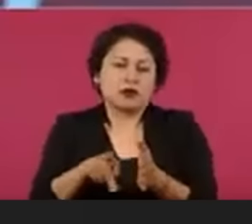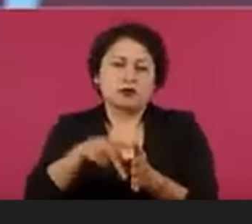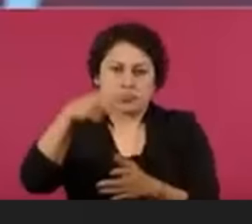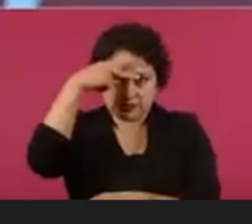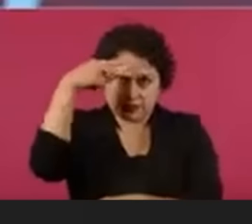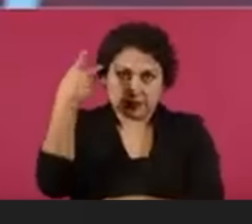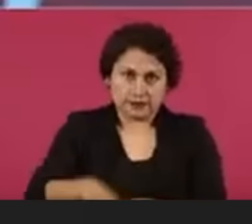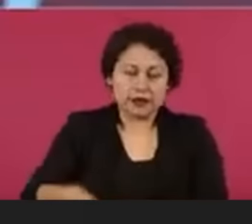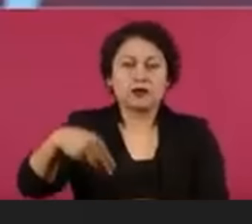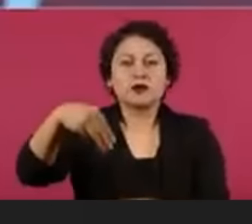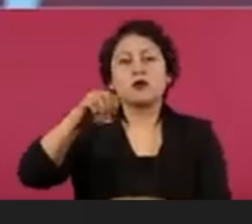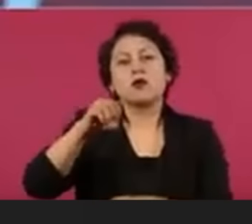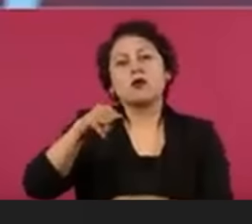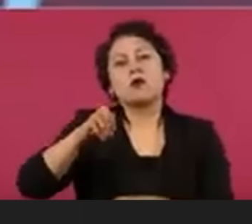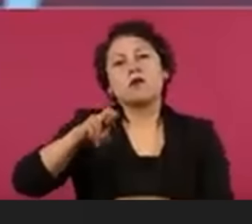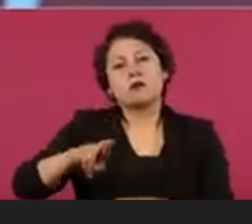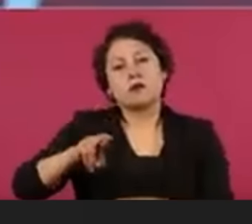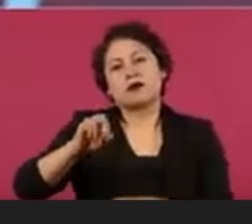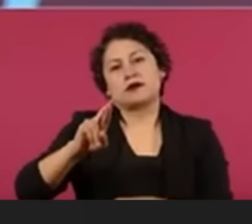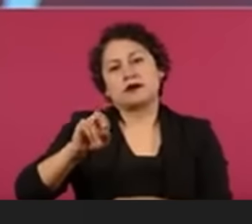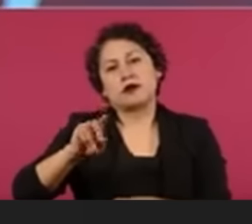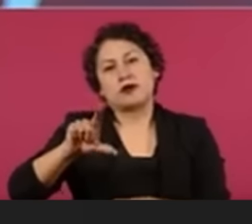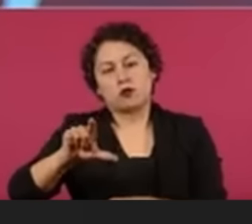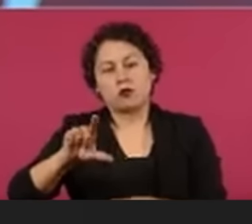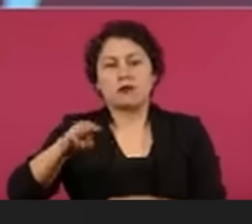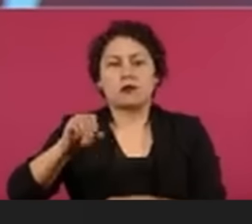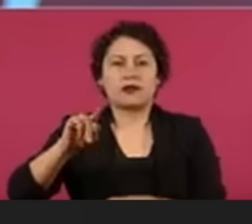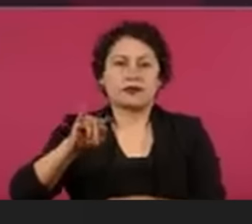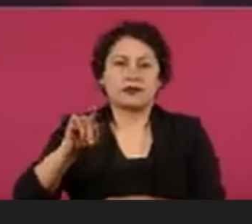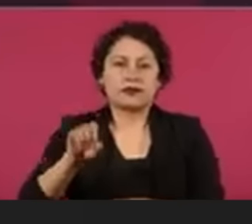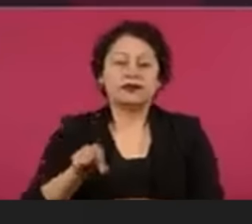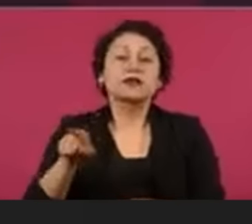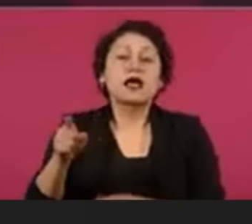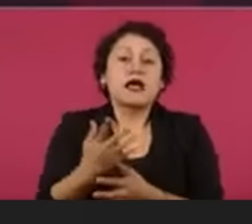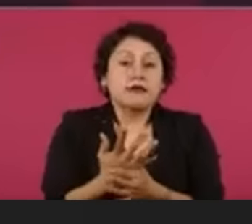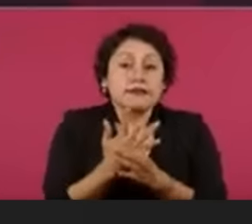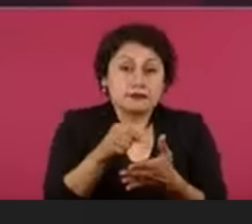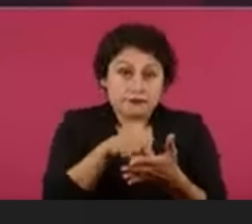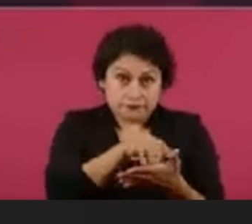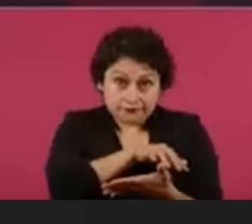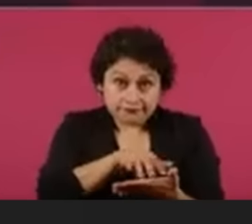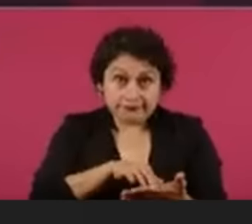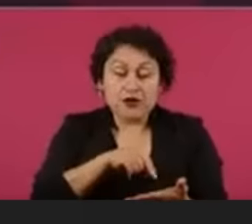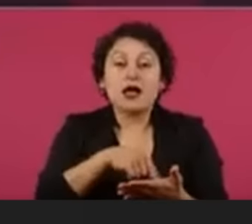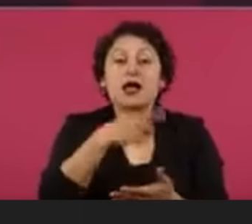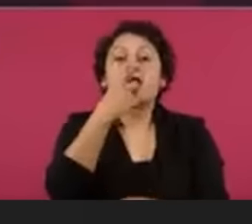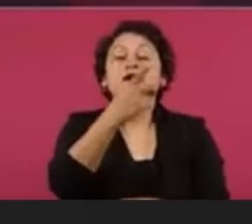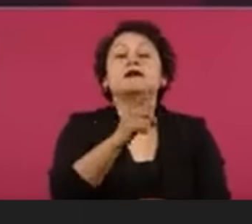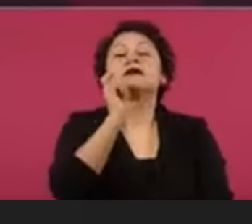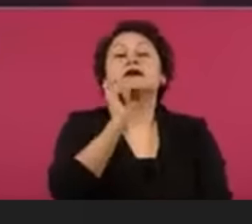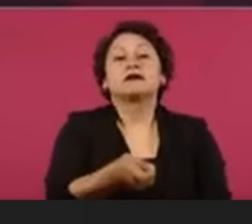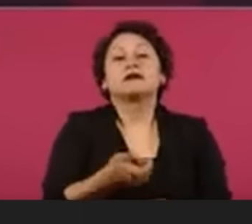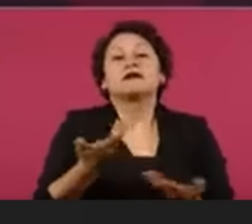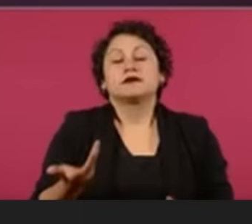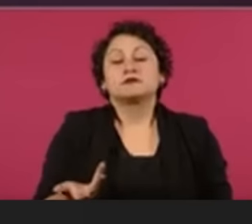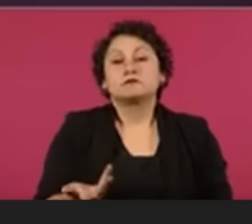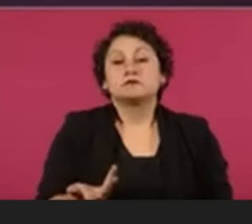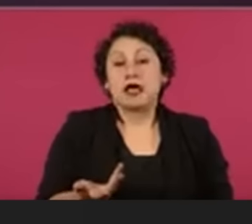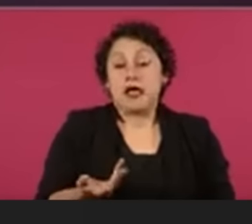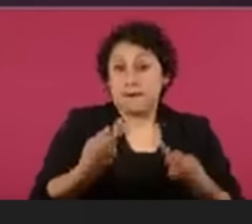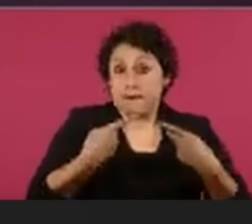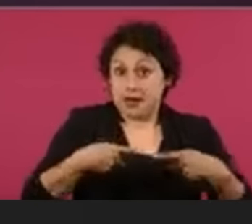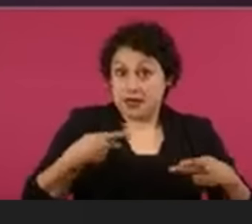Omar Raúl Martínez Sánchez, se explica que desde el punto de vista ético es deseable que una virtud del